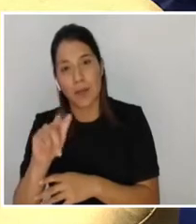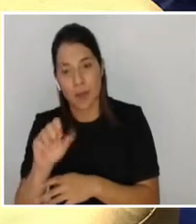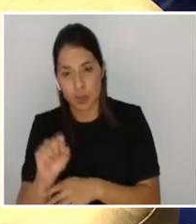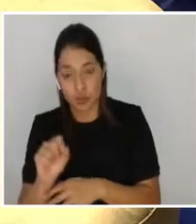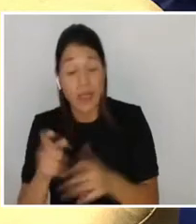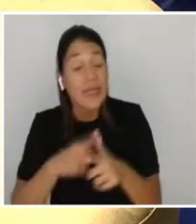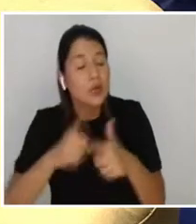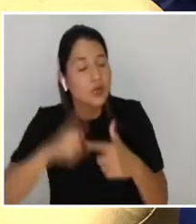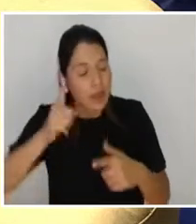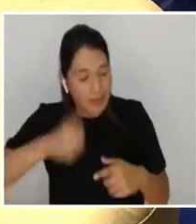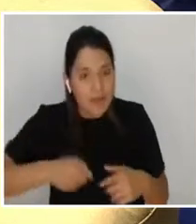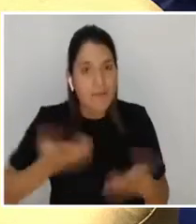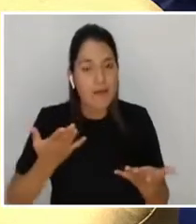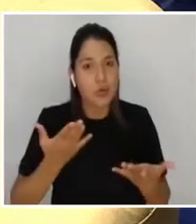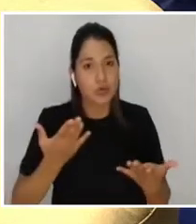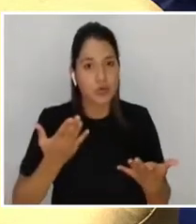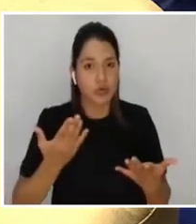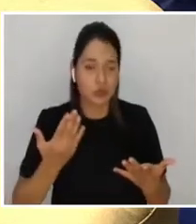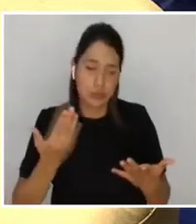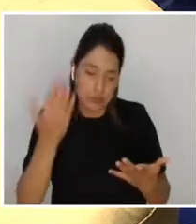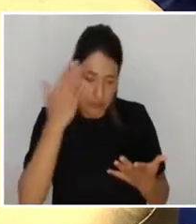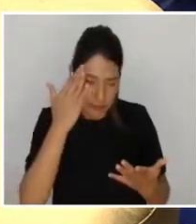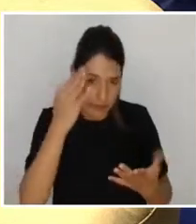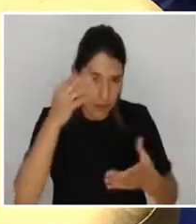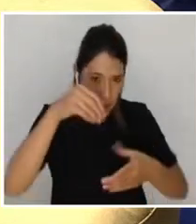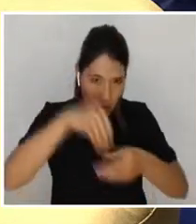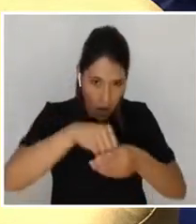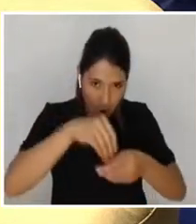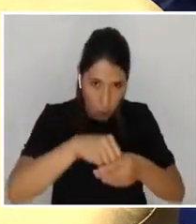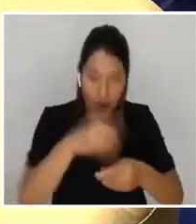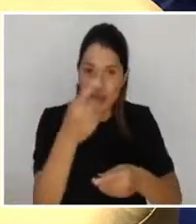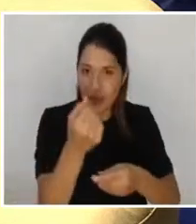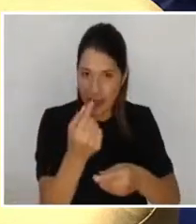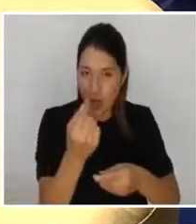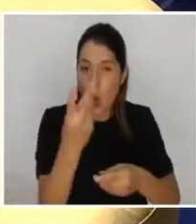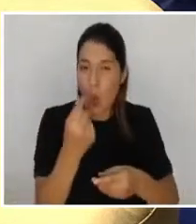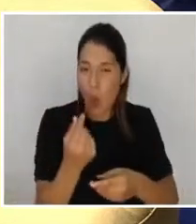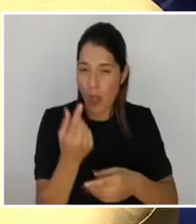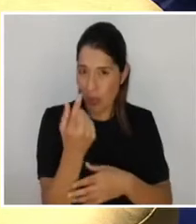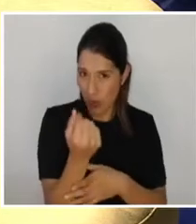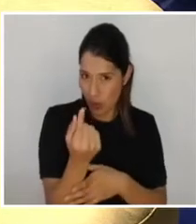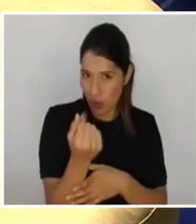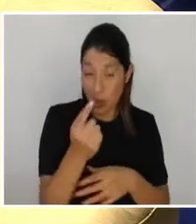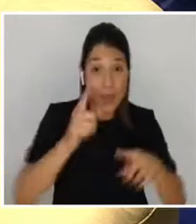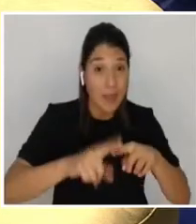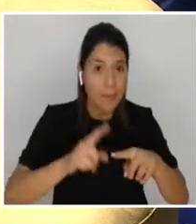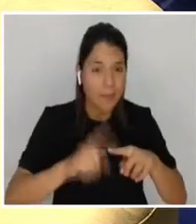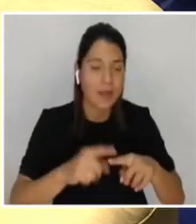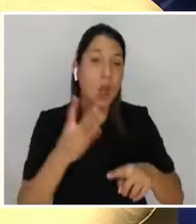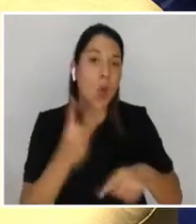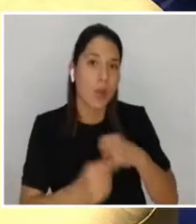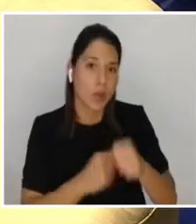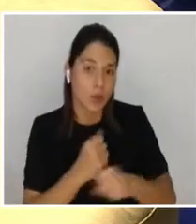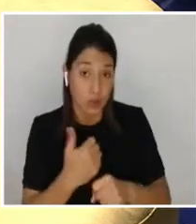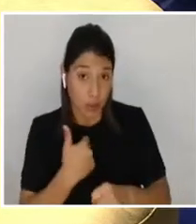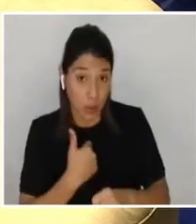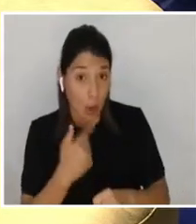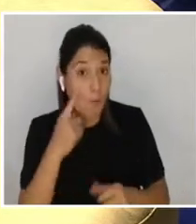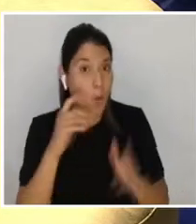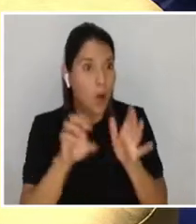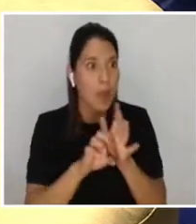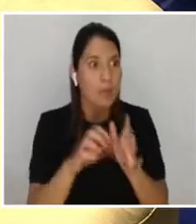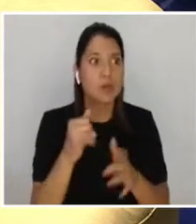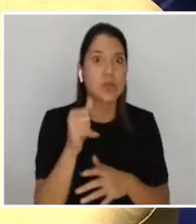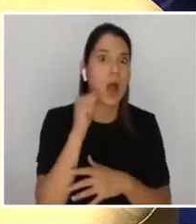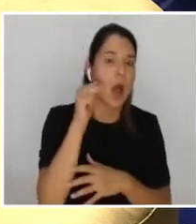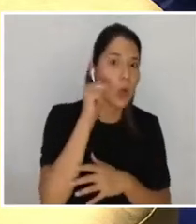del ahorro, ¿verdad? De cuánto dinero tenemos que ahorrar dependiendo de nuestra edad, ¿verdad? Por ejemplo, si somos adultos y tenemos